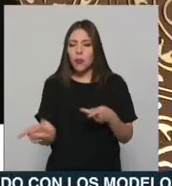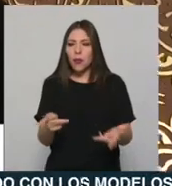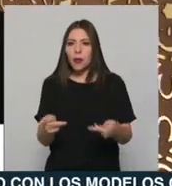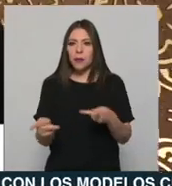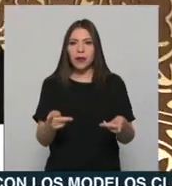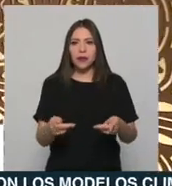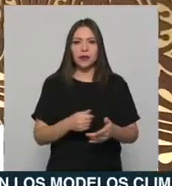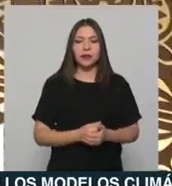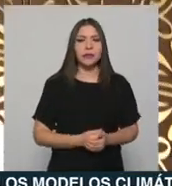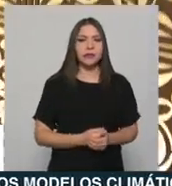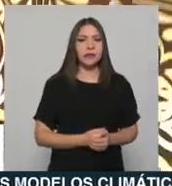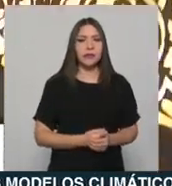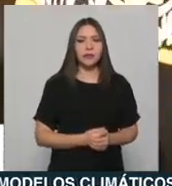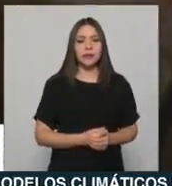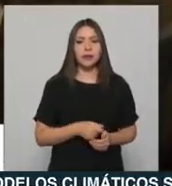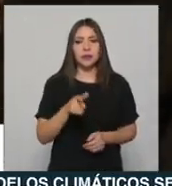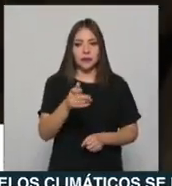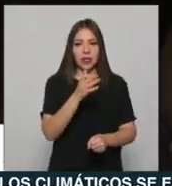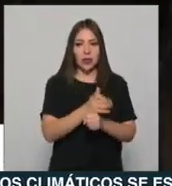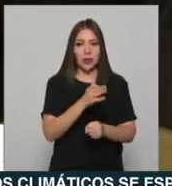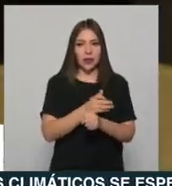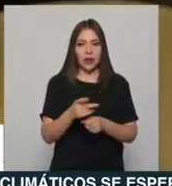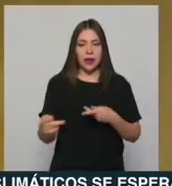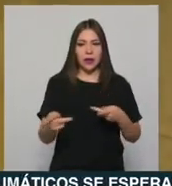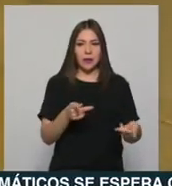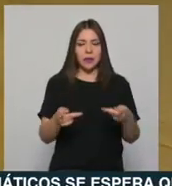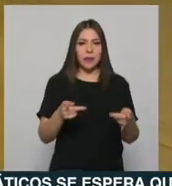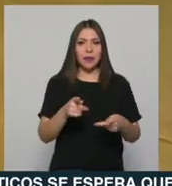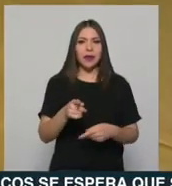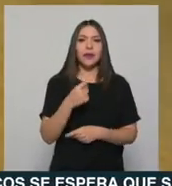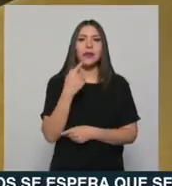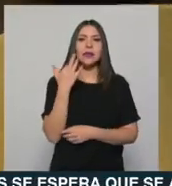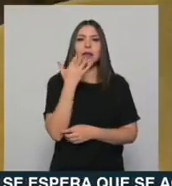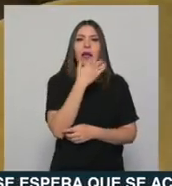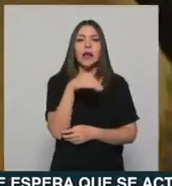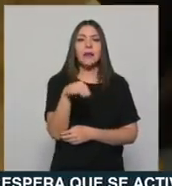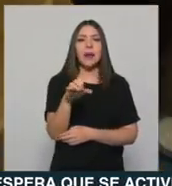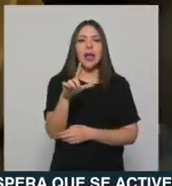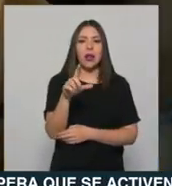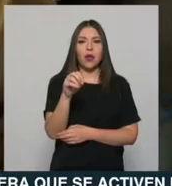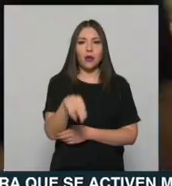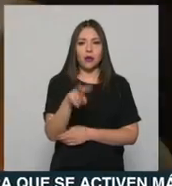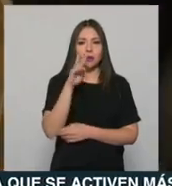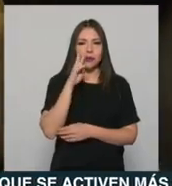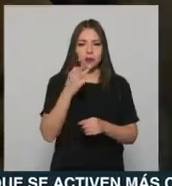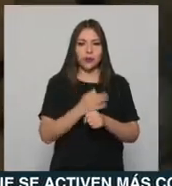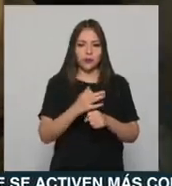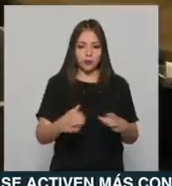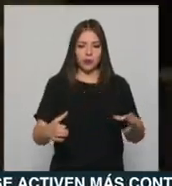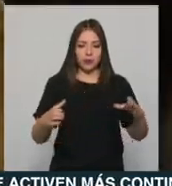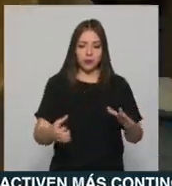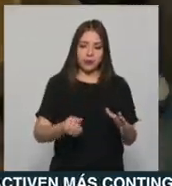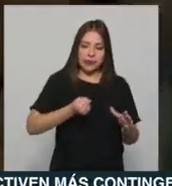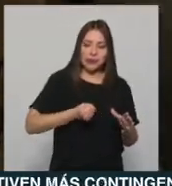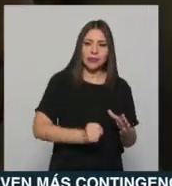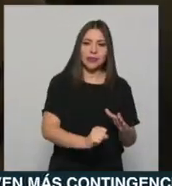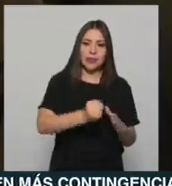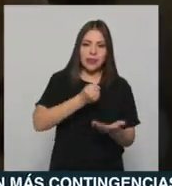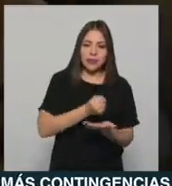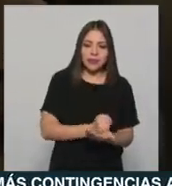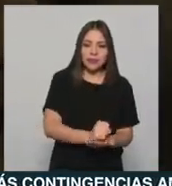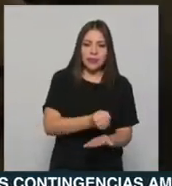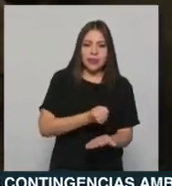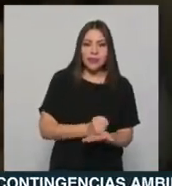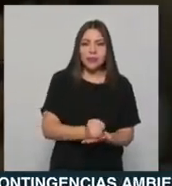melón. Justamente ahorita en el cubo lo voy a machacar. Si te paseas por Hidalgo y te vas